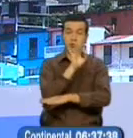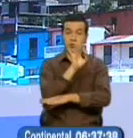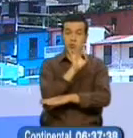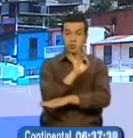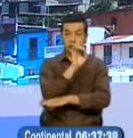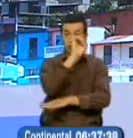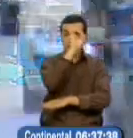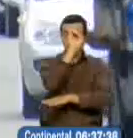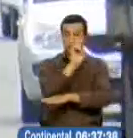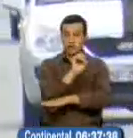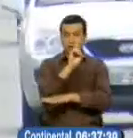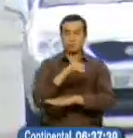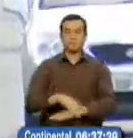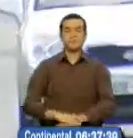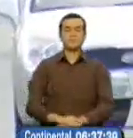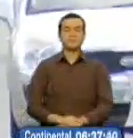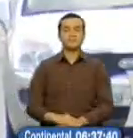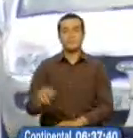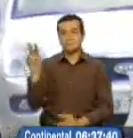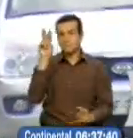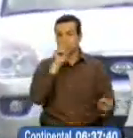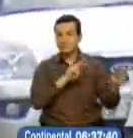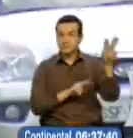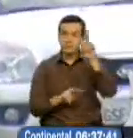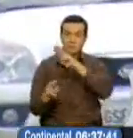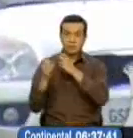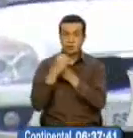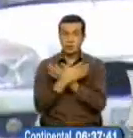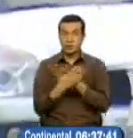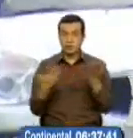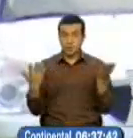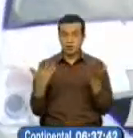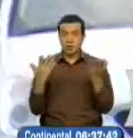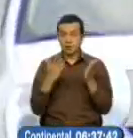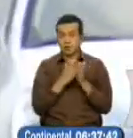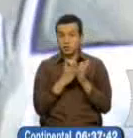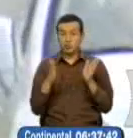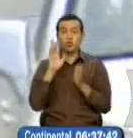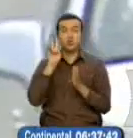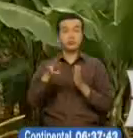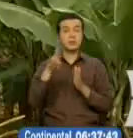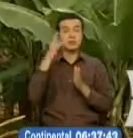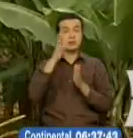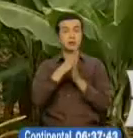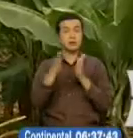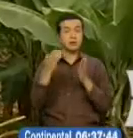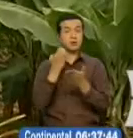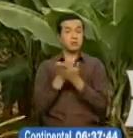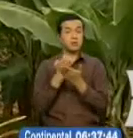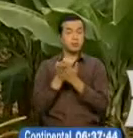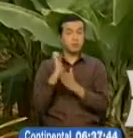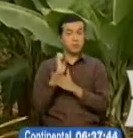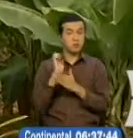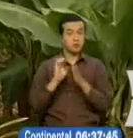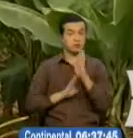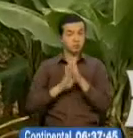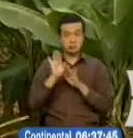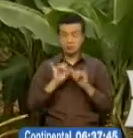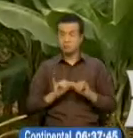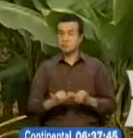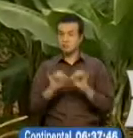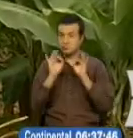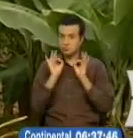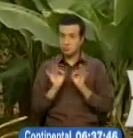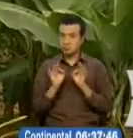2.9%. La evaluación apunta a destacar que para los últimos meses de este 2017, la economía ecuatoriana seguirá en franca